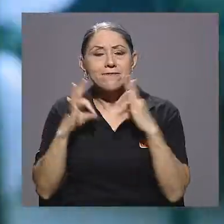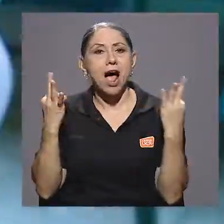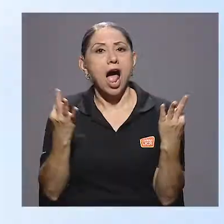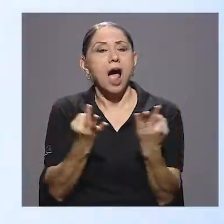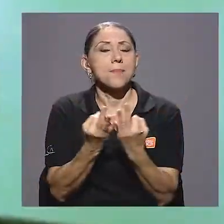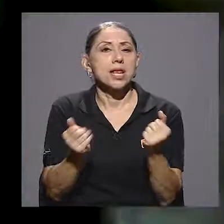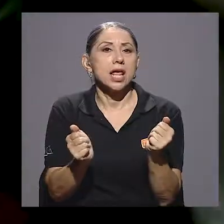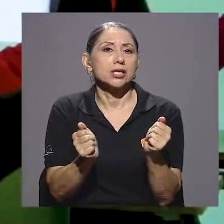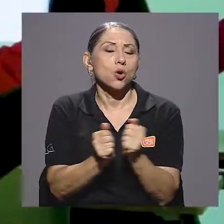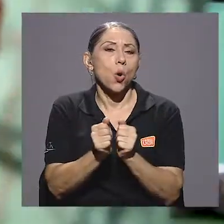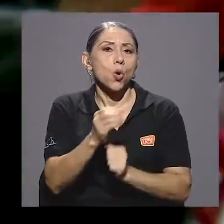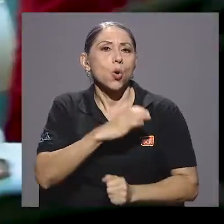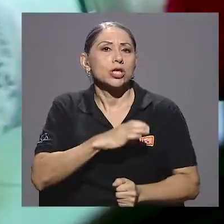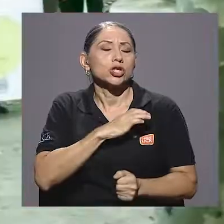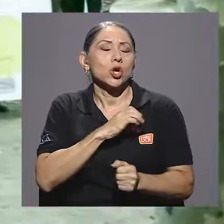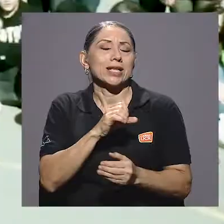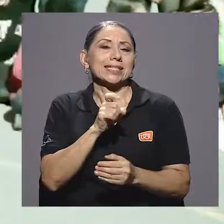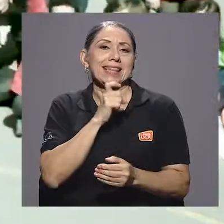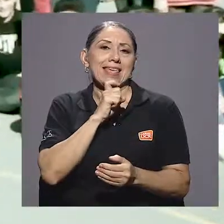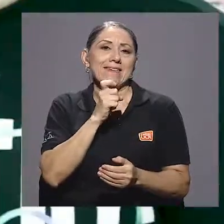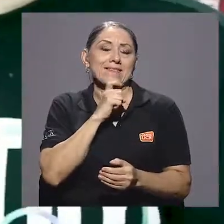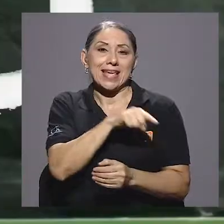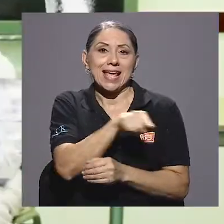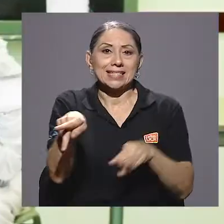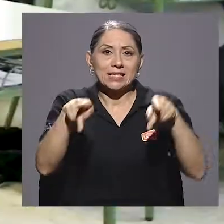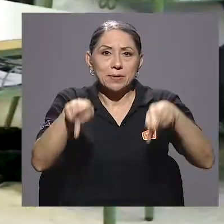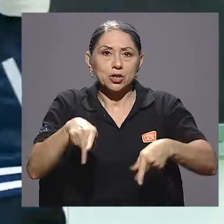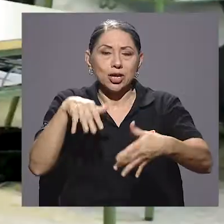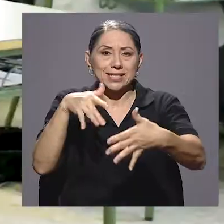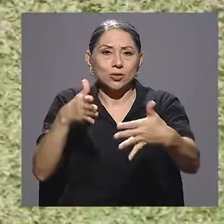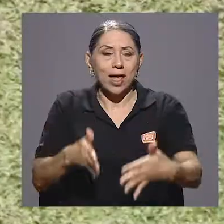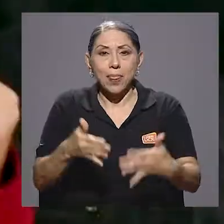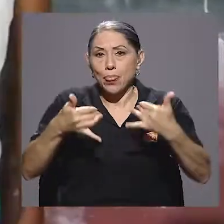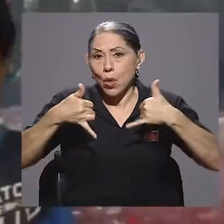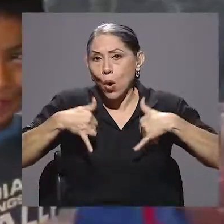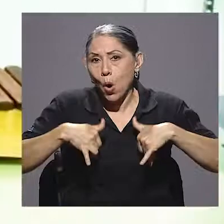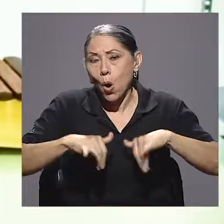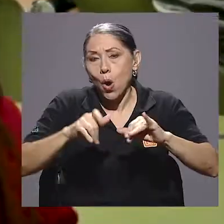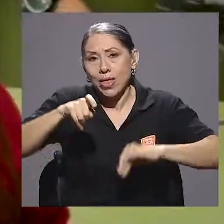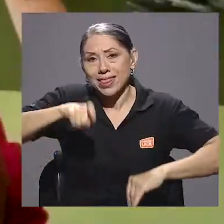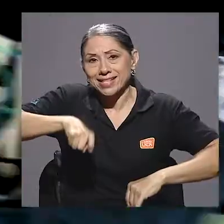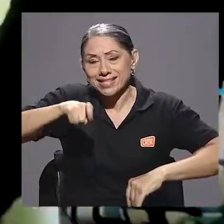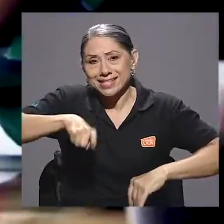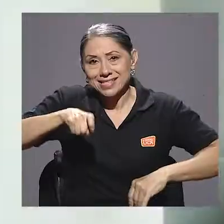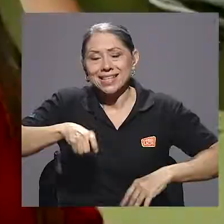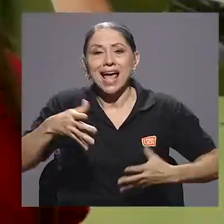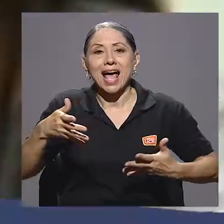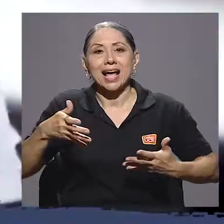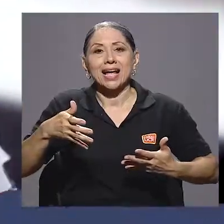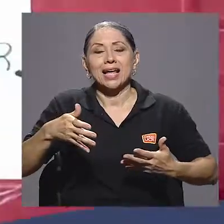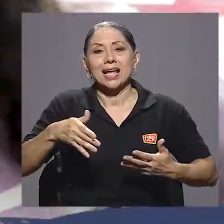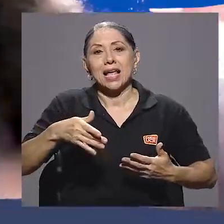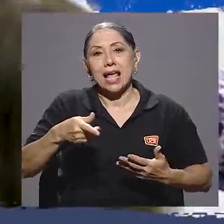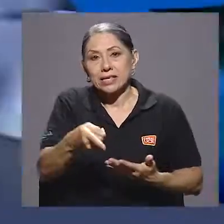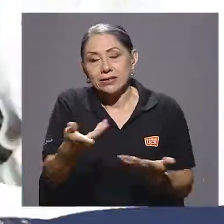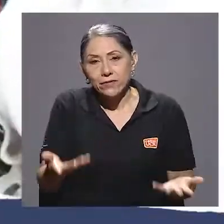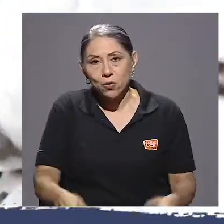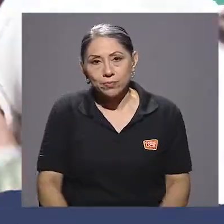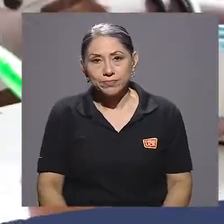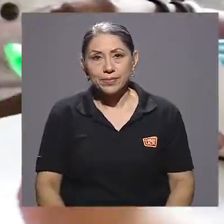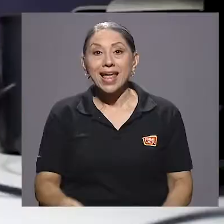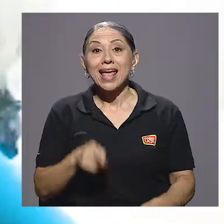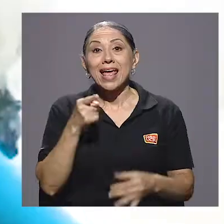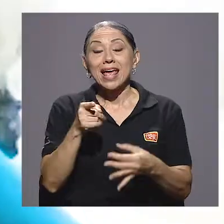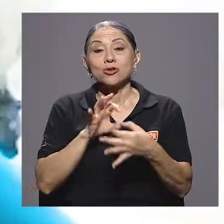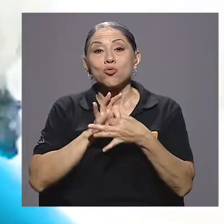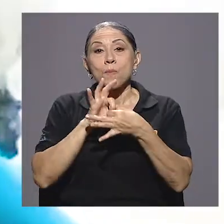estas familias de condiciones más vulnerables donde están estas personas estudiantes que todavía necesitan ese recurso.